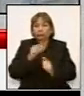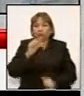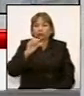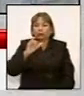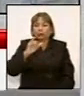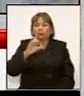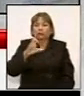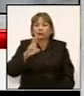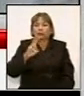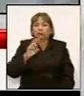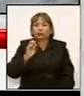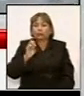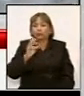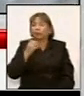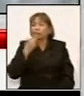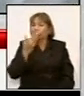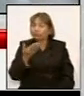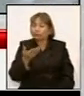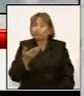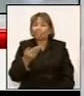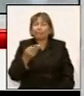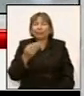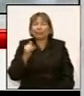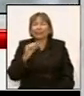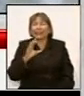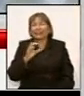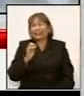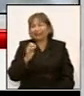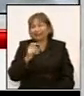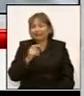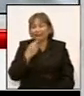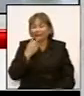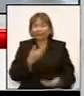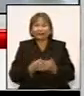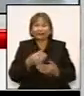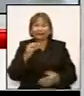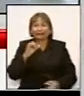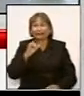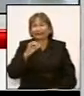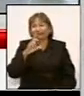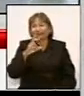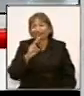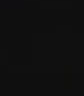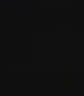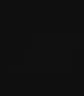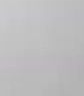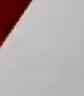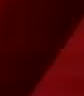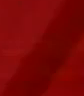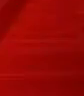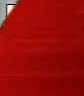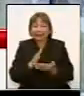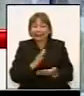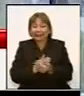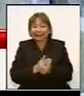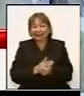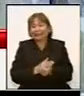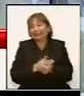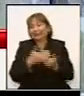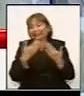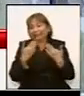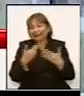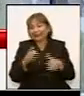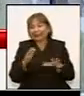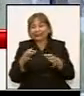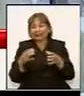Gilberto Inocente, para que nos dé un poco alcance, señor Gilberto, sobre este gran problema y que ya el